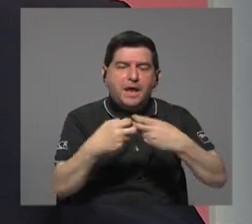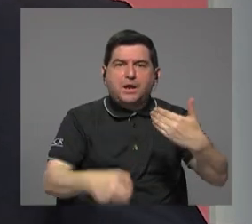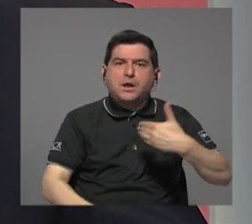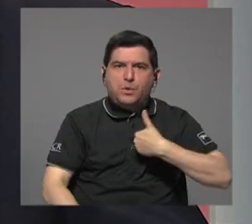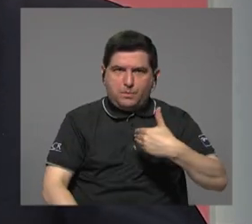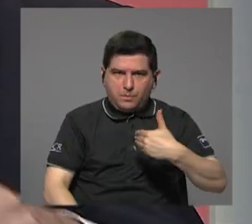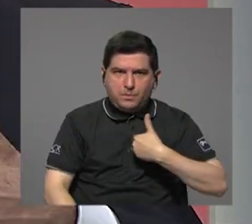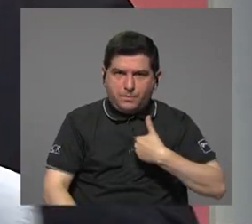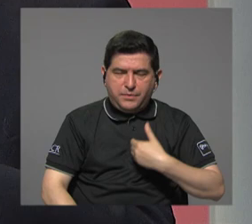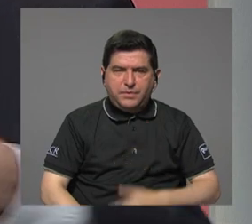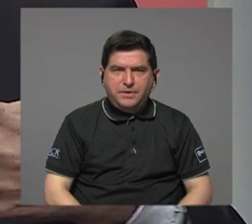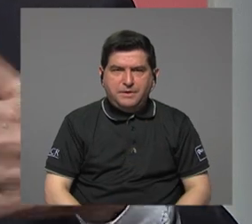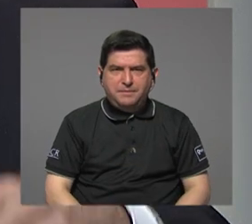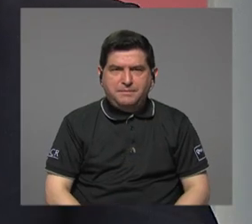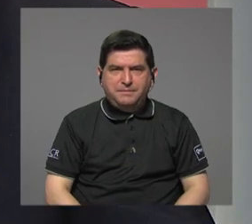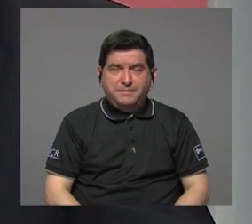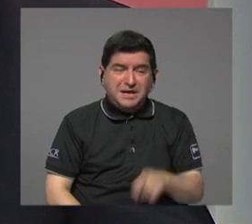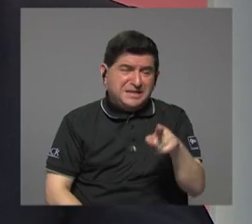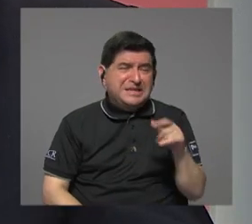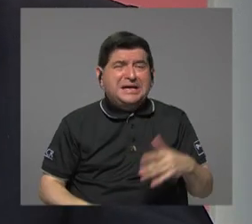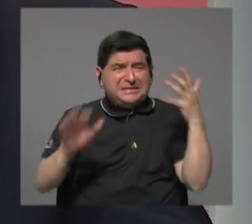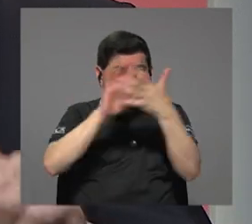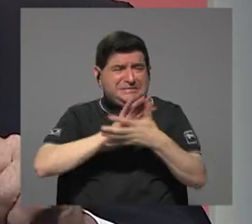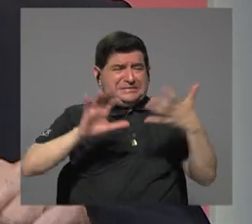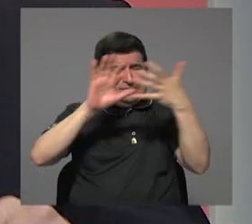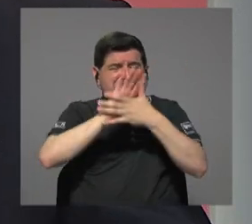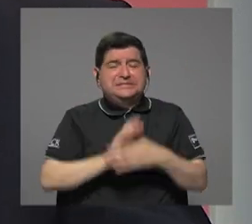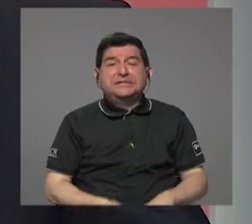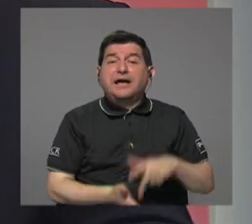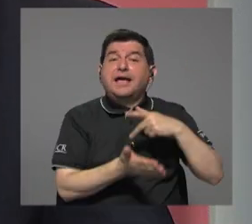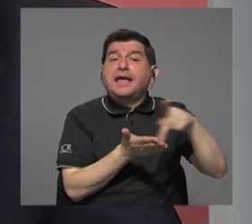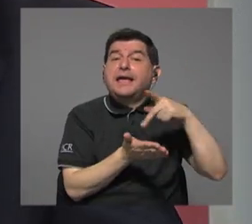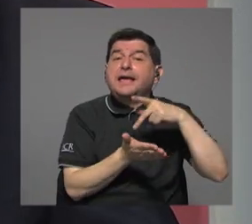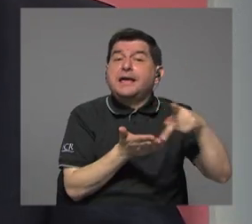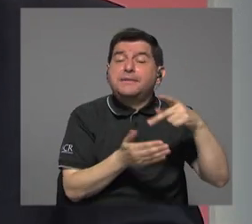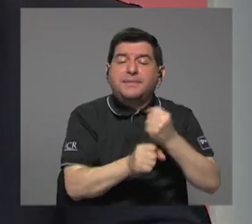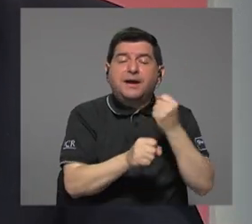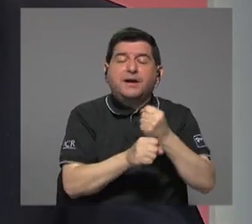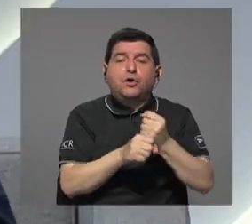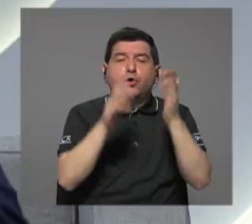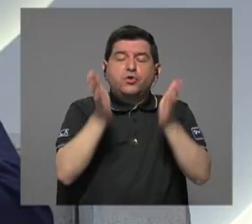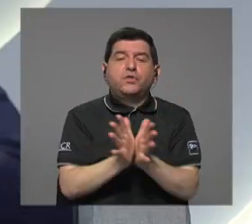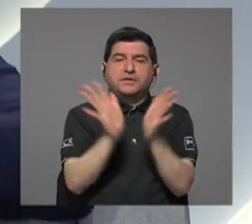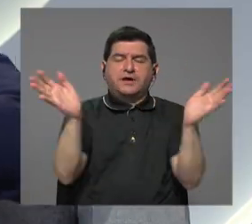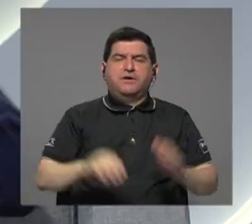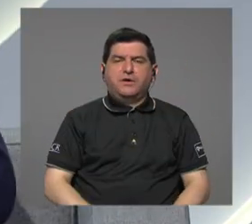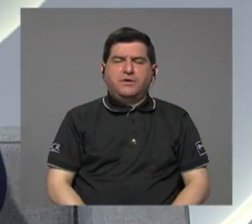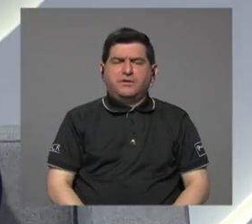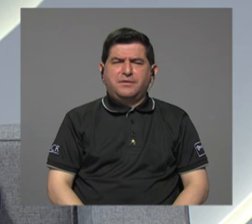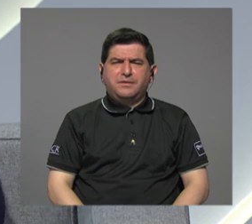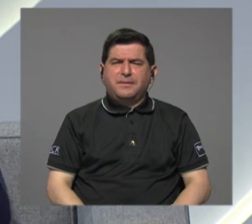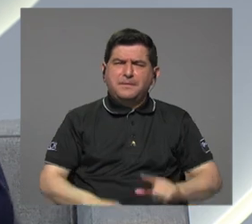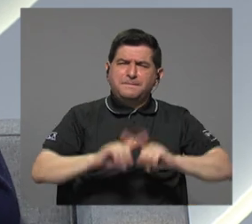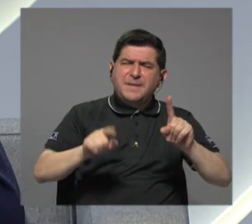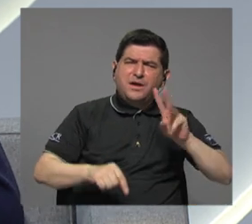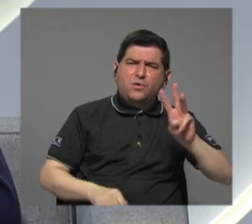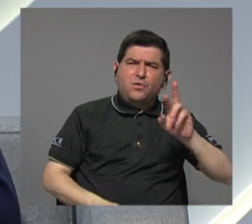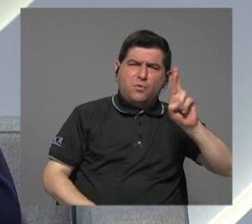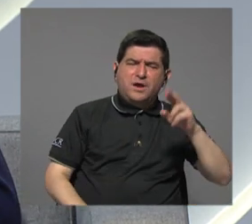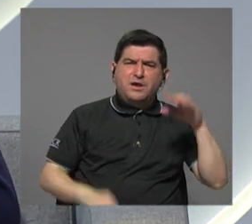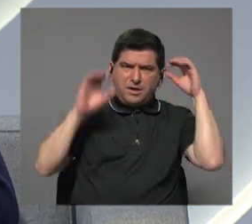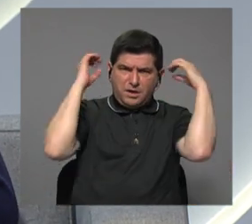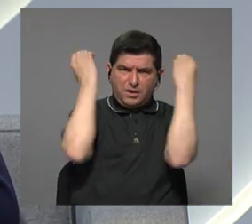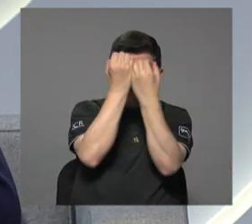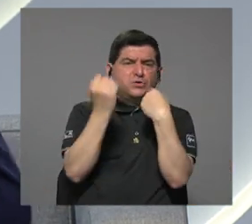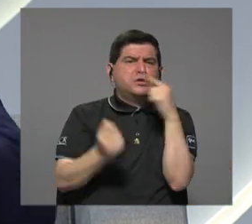tenemos del desorden en la remuneración del empleo público pero entonces no vuelven ramos porque ottón solís afirmó